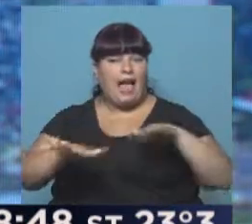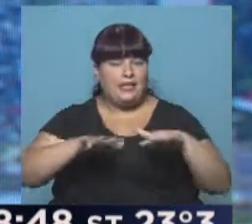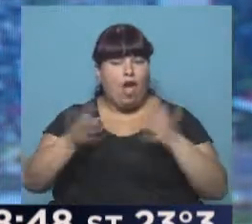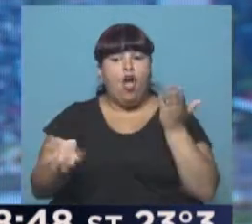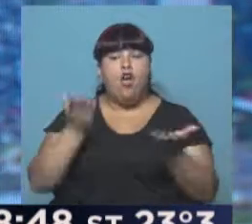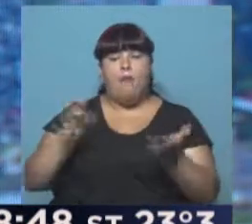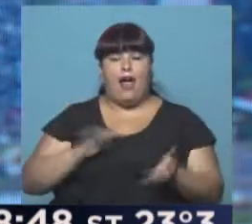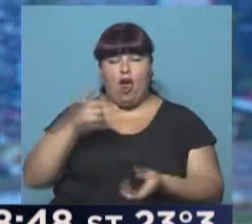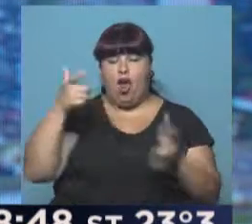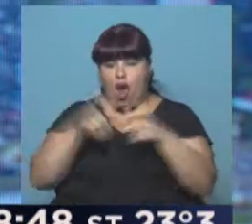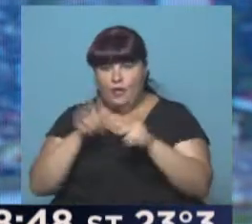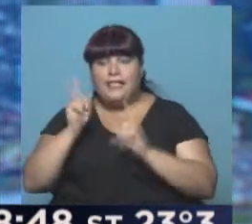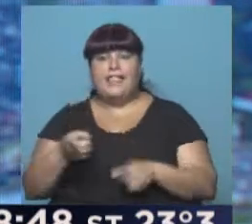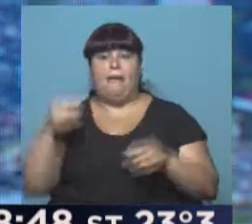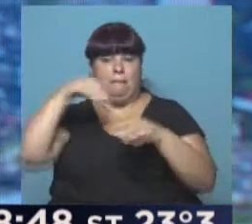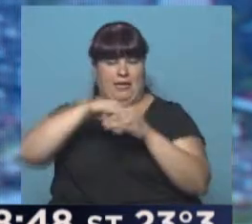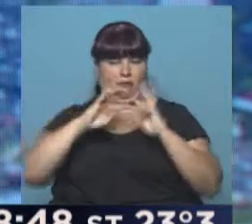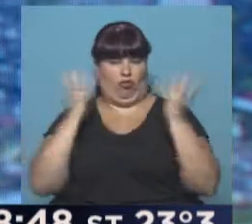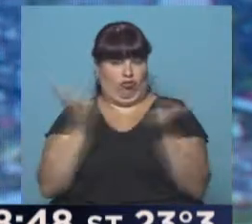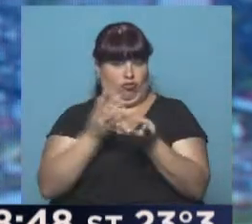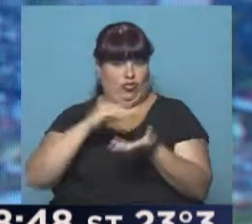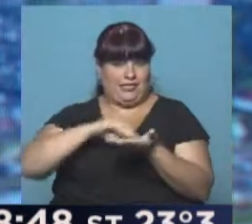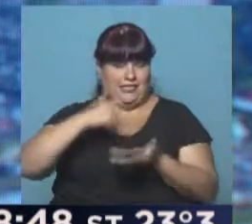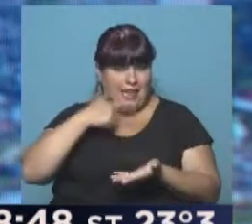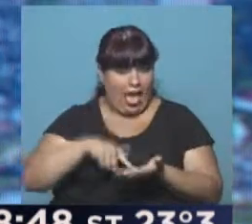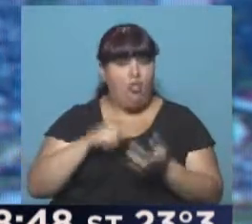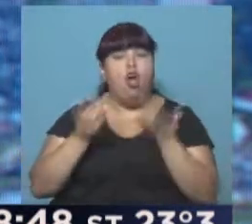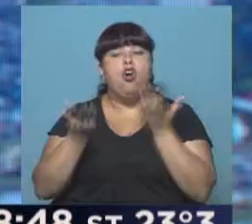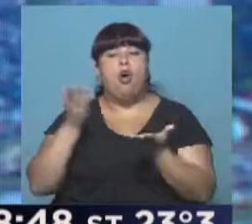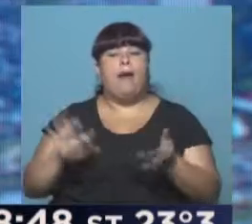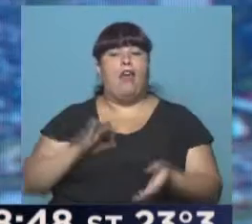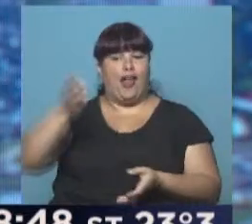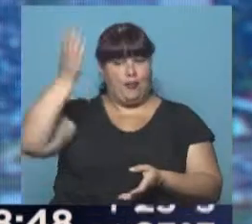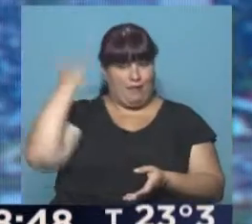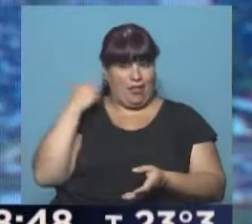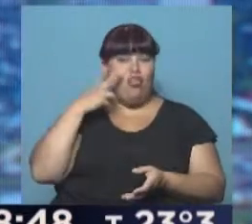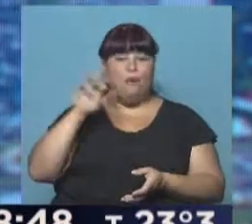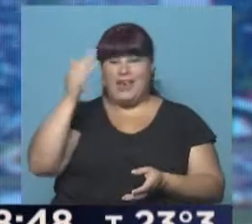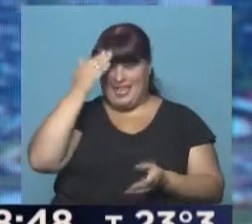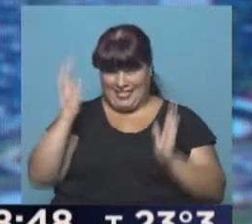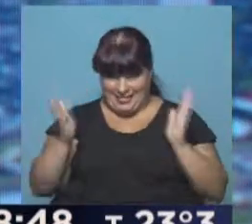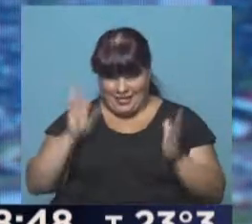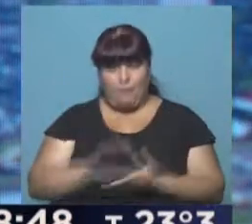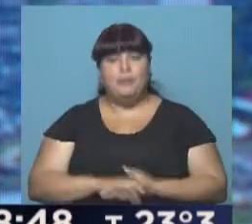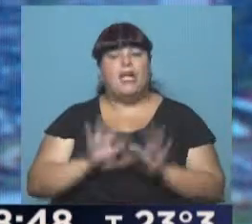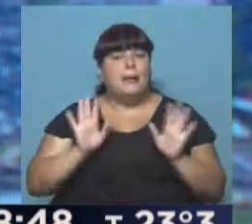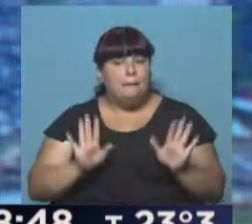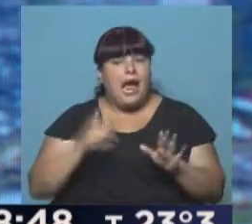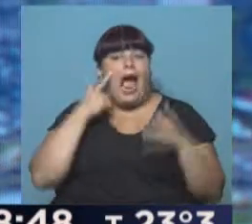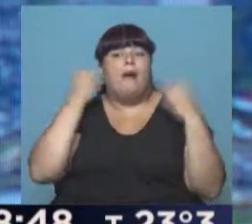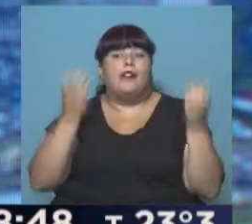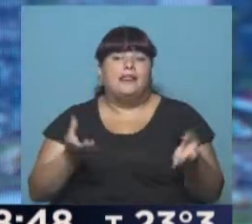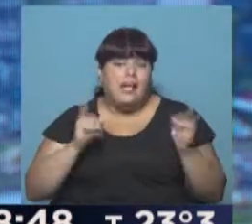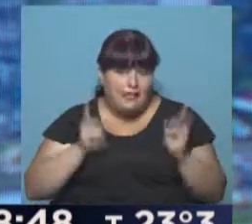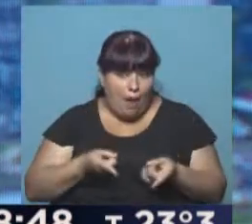no sólo en comisiones siendo también en el propio recinto del senado nacional comparándolo con el período anterior pero vamos a ver